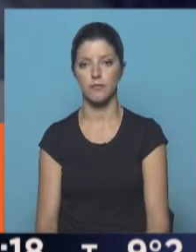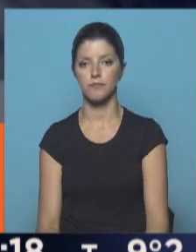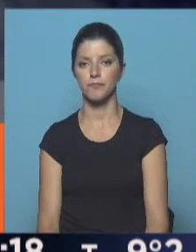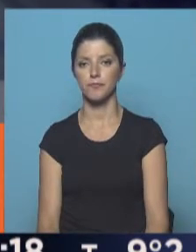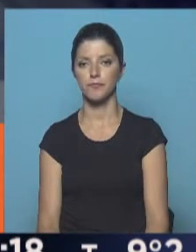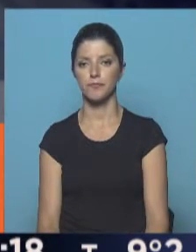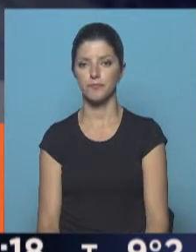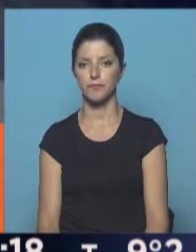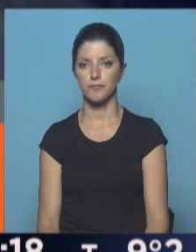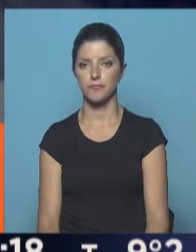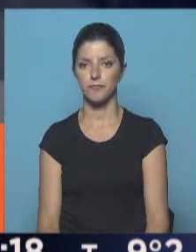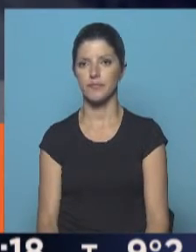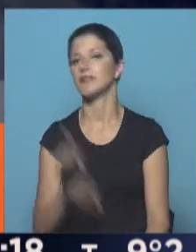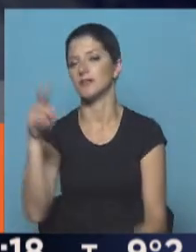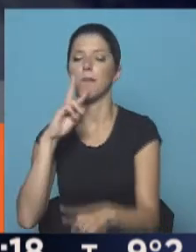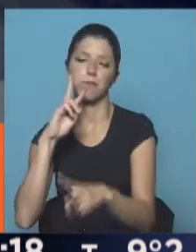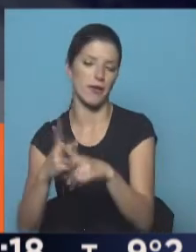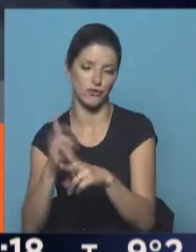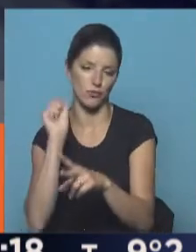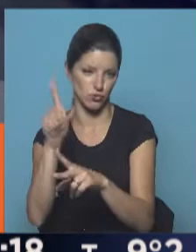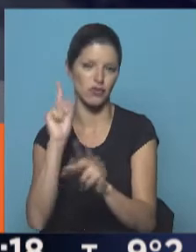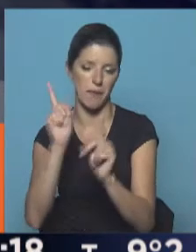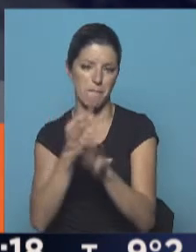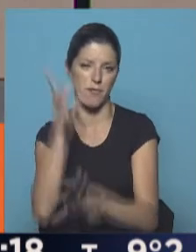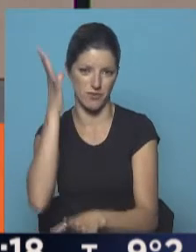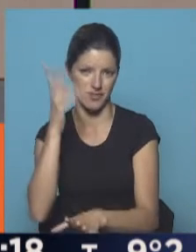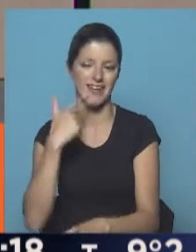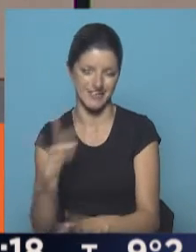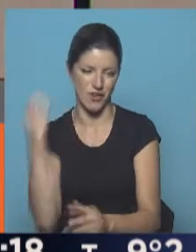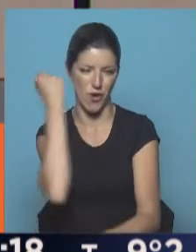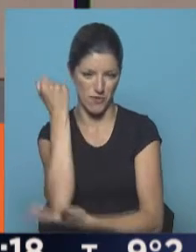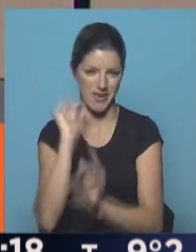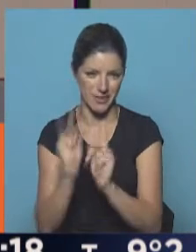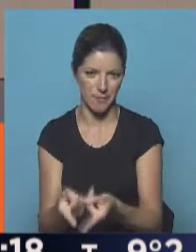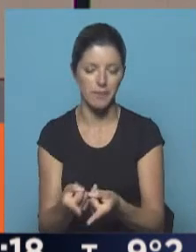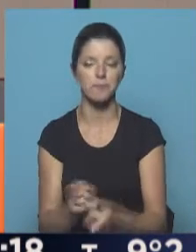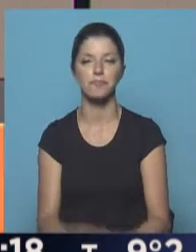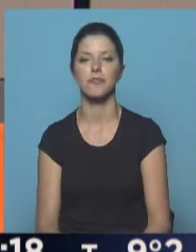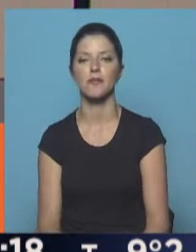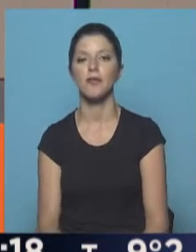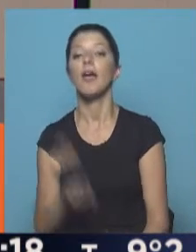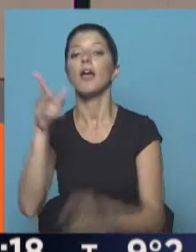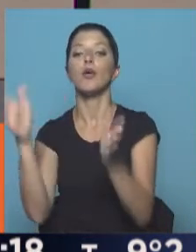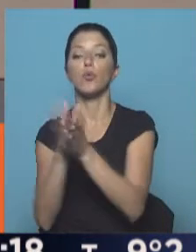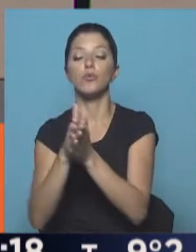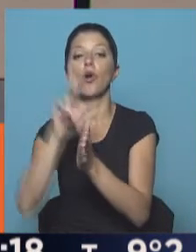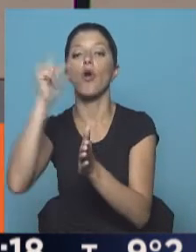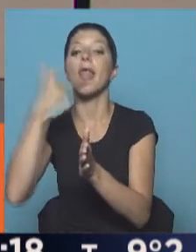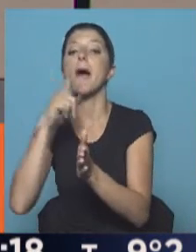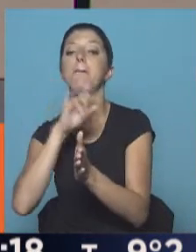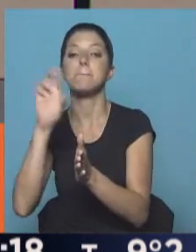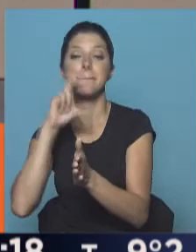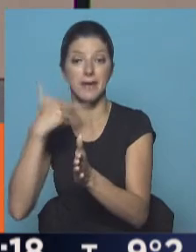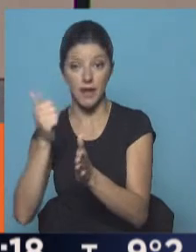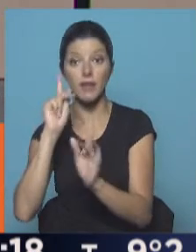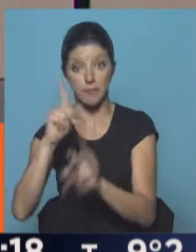tiene portación de apellido y de profesión, porque también es licenciado en Economía, así que es el que se junta con Luciano Laspina y con